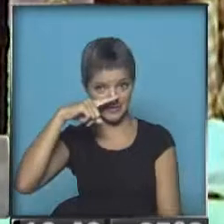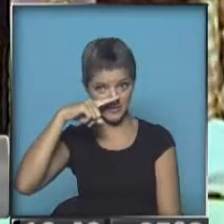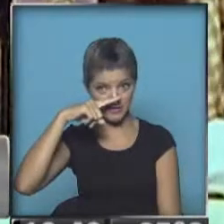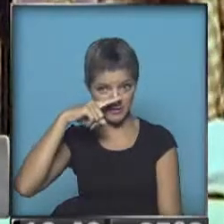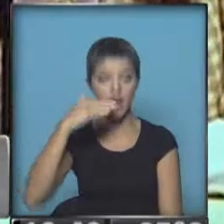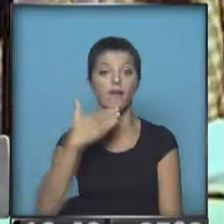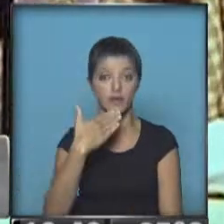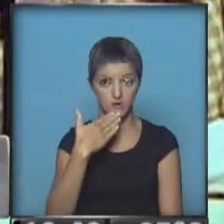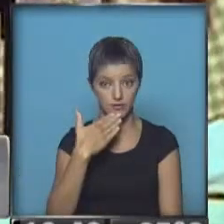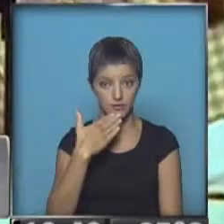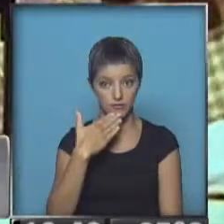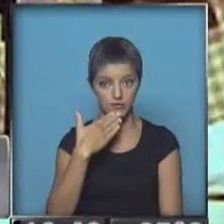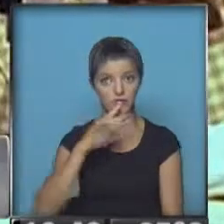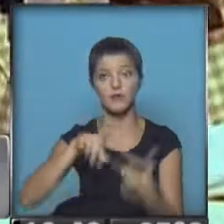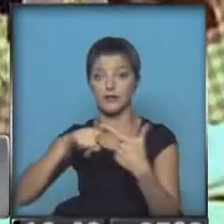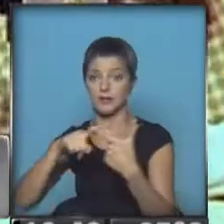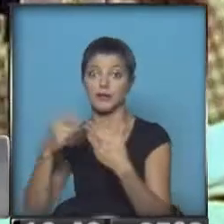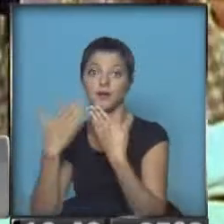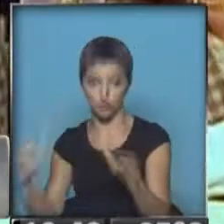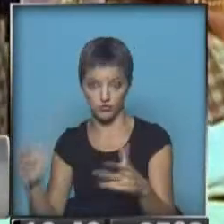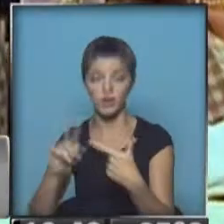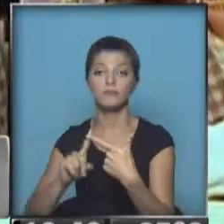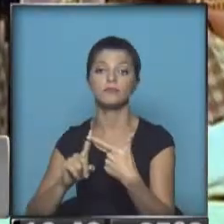de abril, y la renuncia,